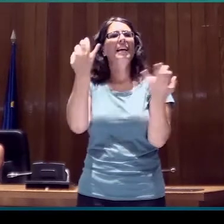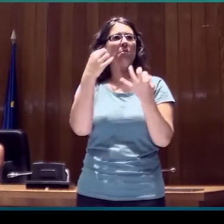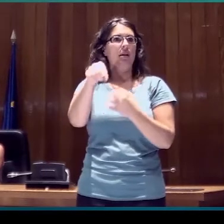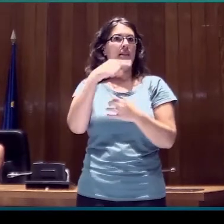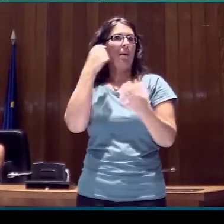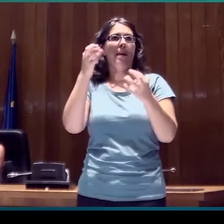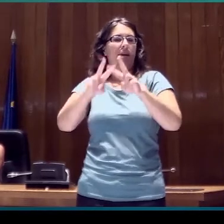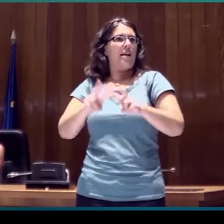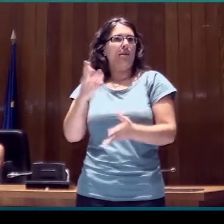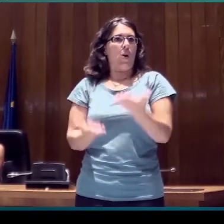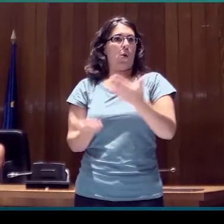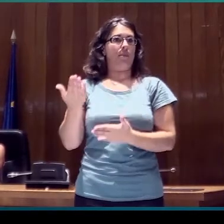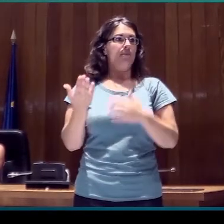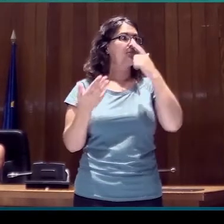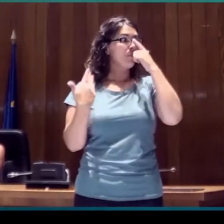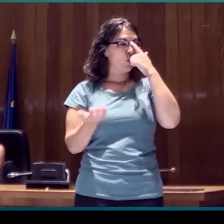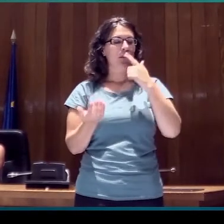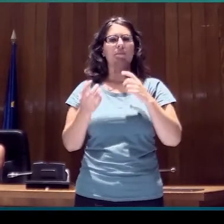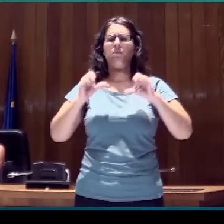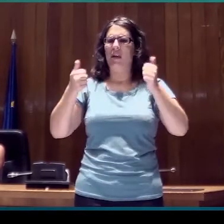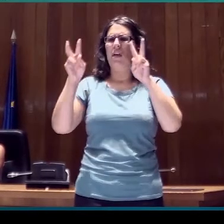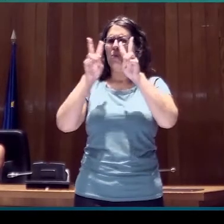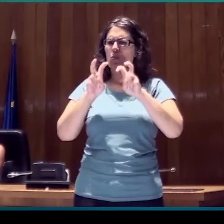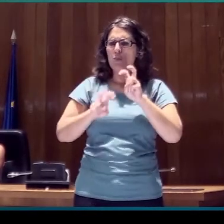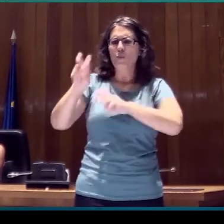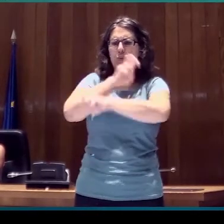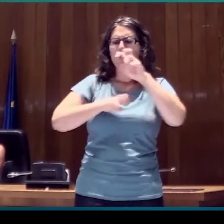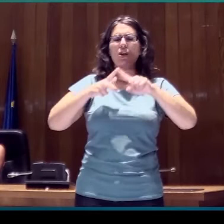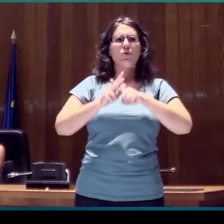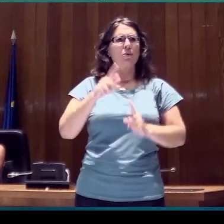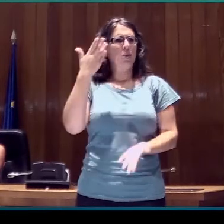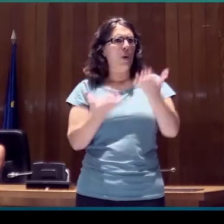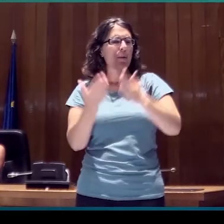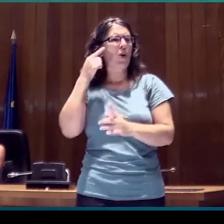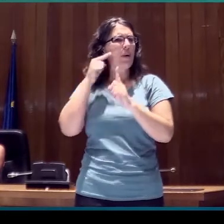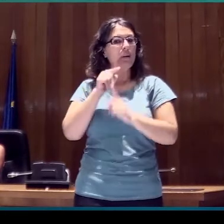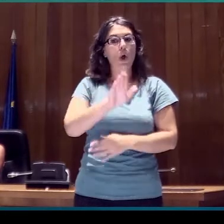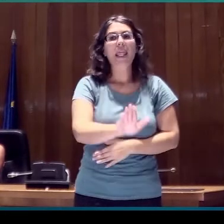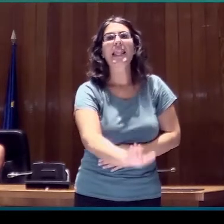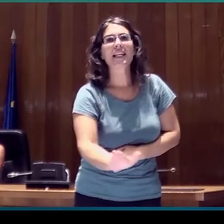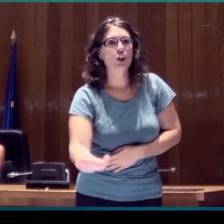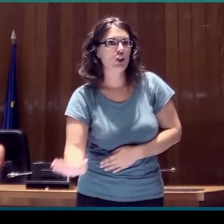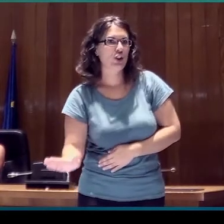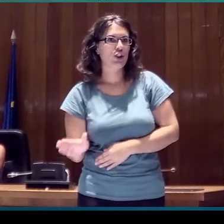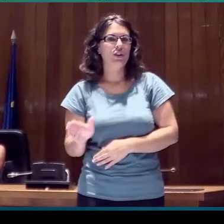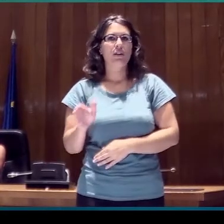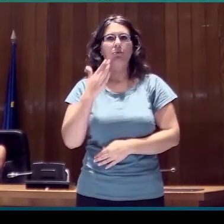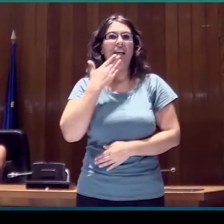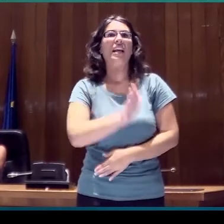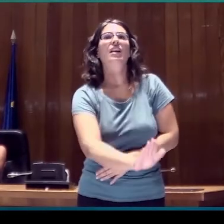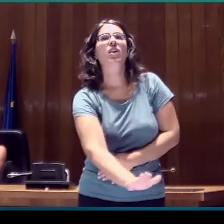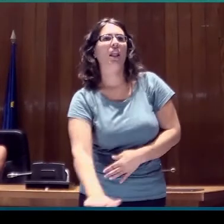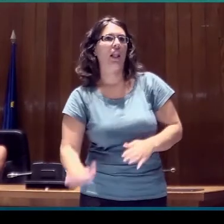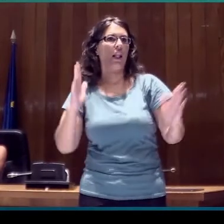la búsqueda de instrumentos de evaluación para evaluar niños pequeños, niños en edades infantil